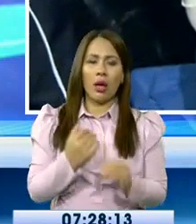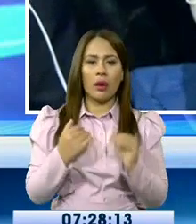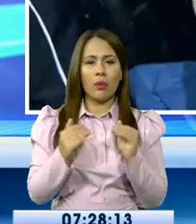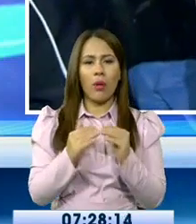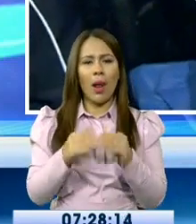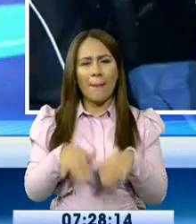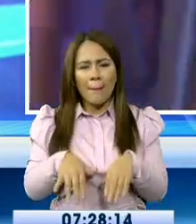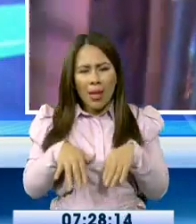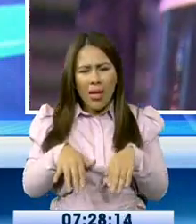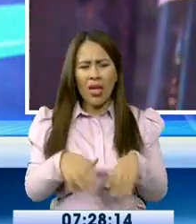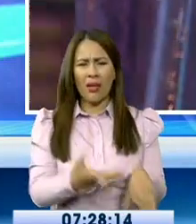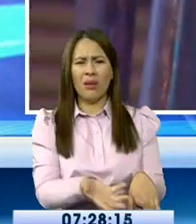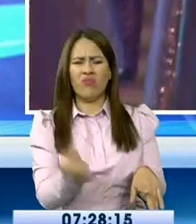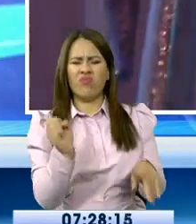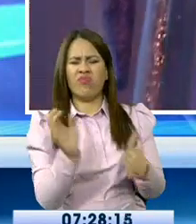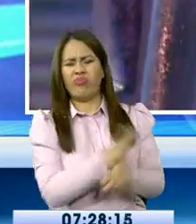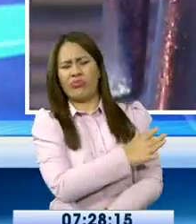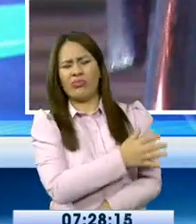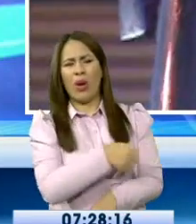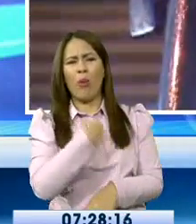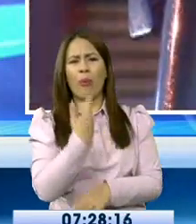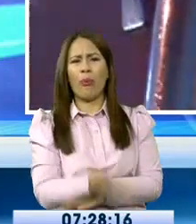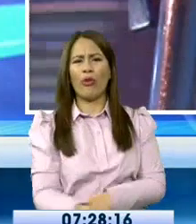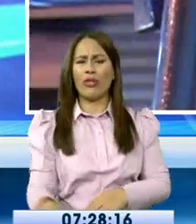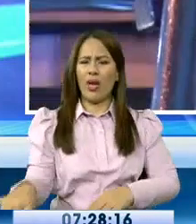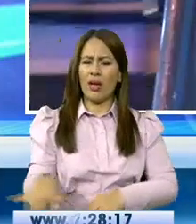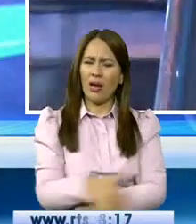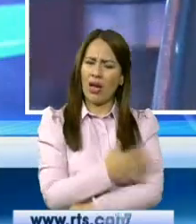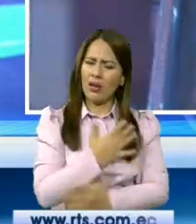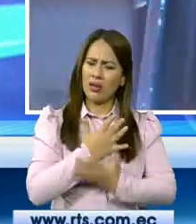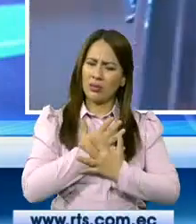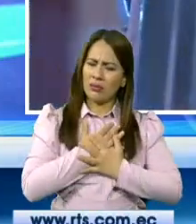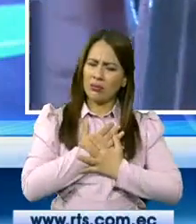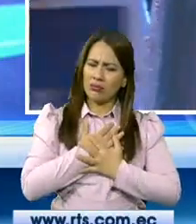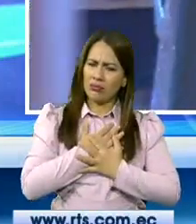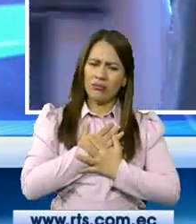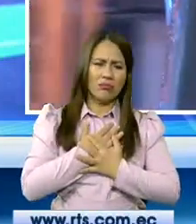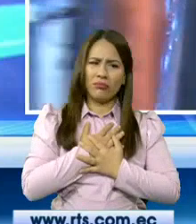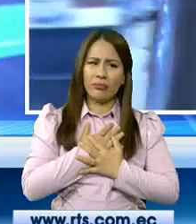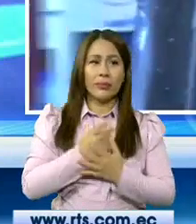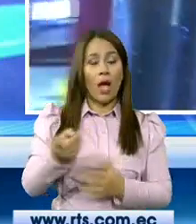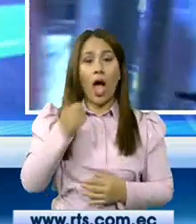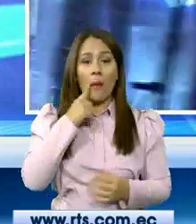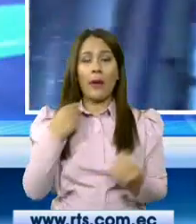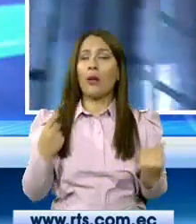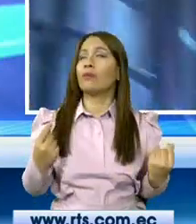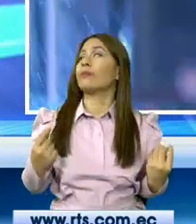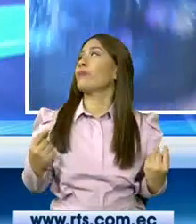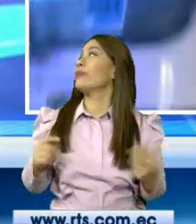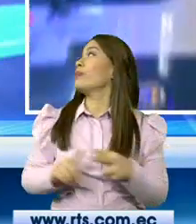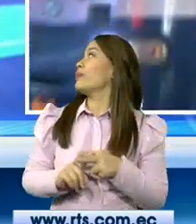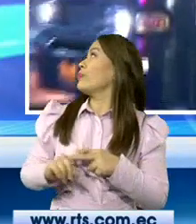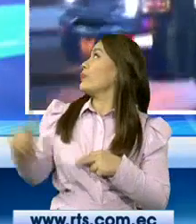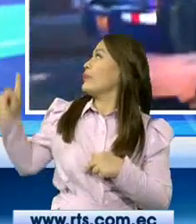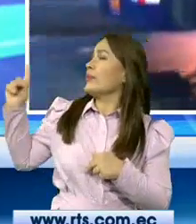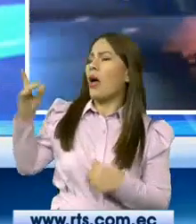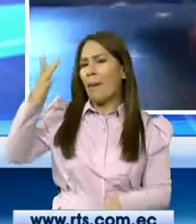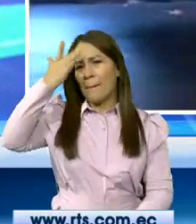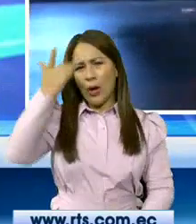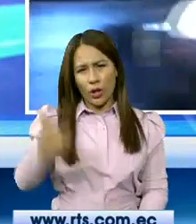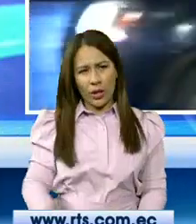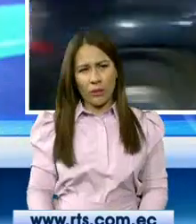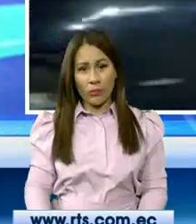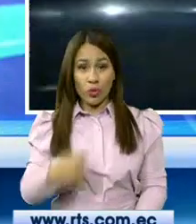perro arrollado ahí en la media calle, mientras que ellos sí se mandaron a cambiar. ¿Por qué si no tenían